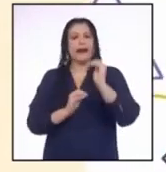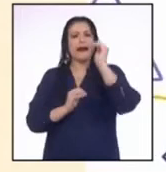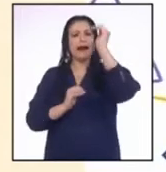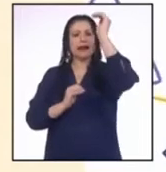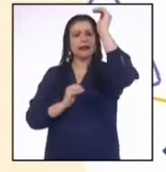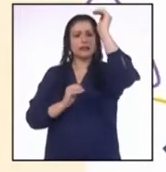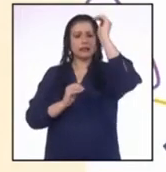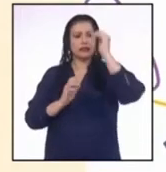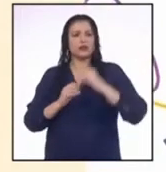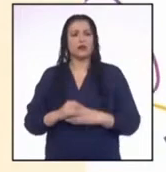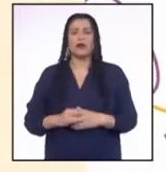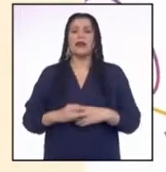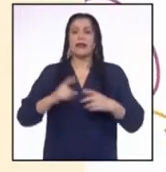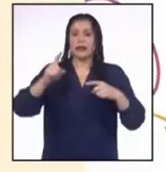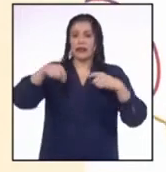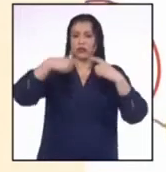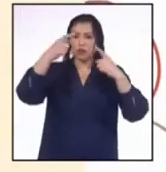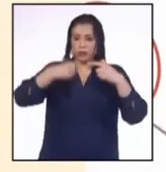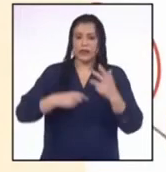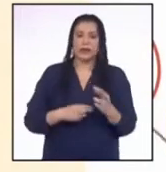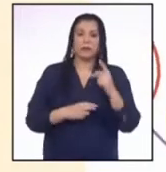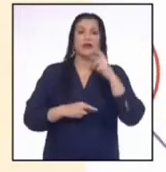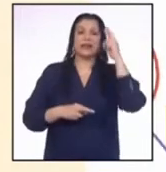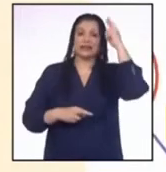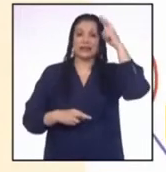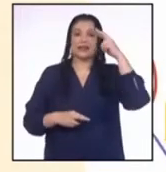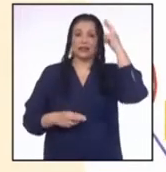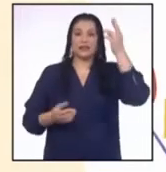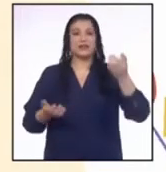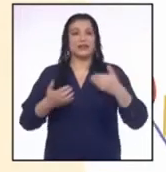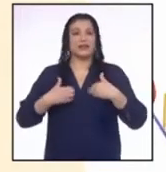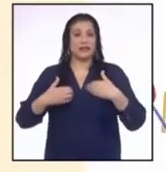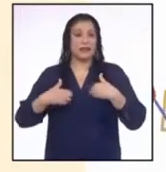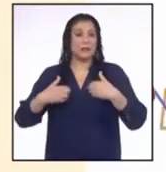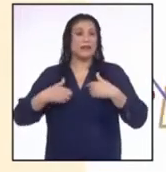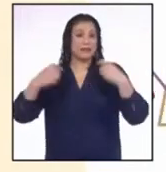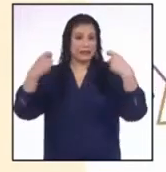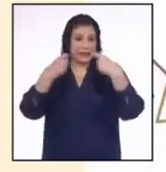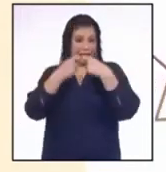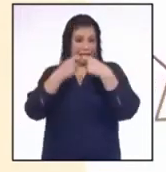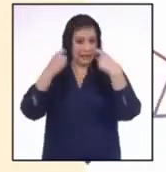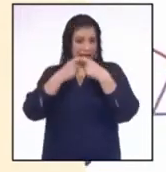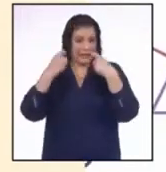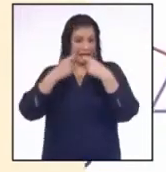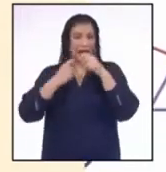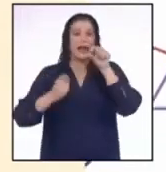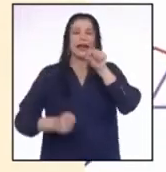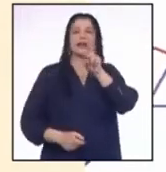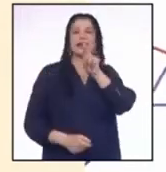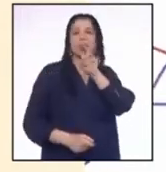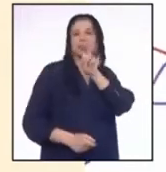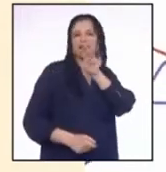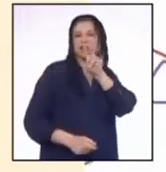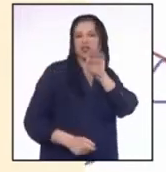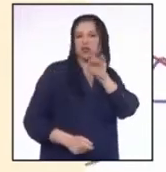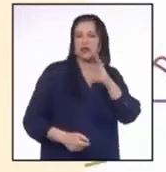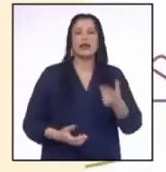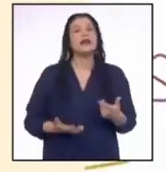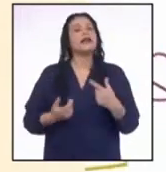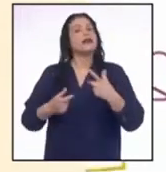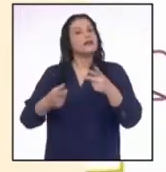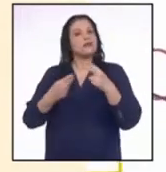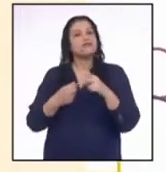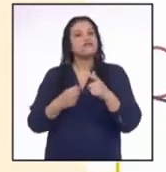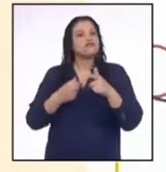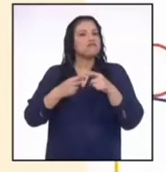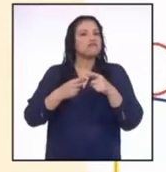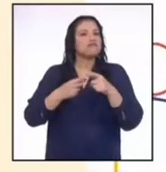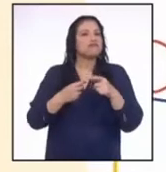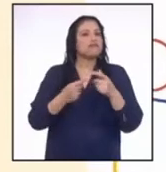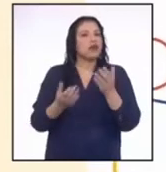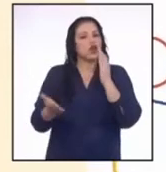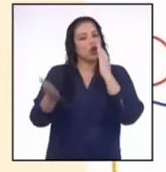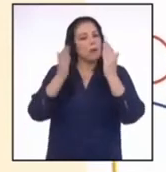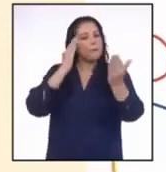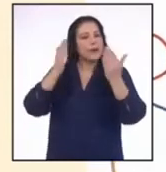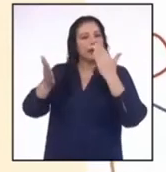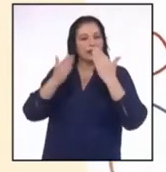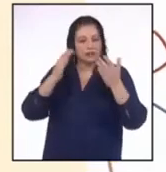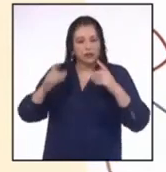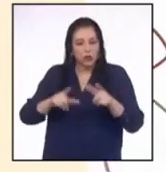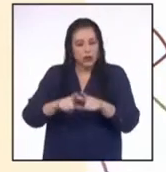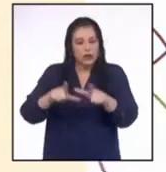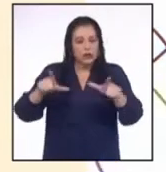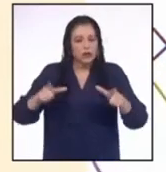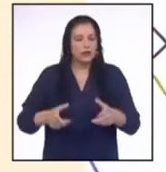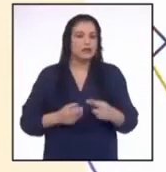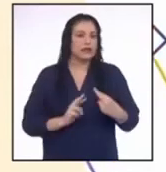que la turbina, por lo tanto tiene mayor energía potencial gravitacional respecto a la superficie donde se encuentra el